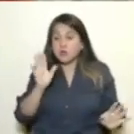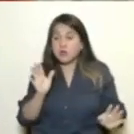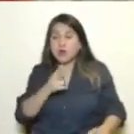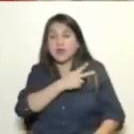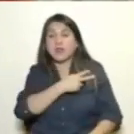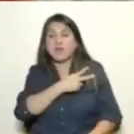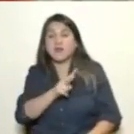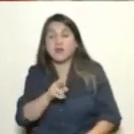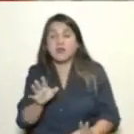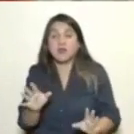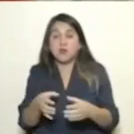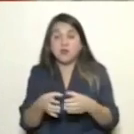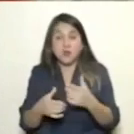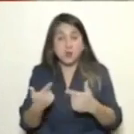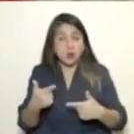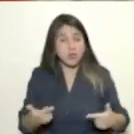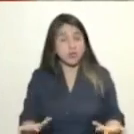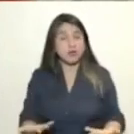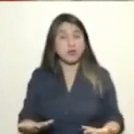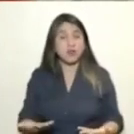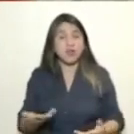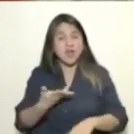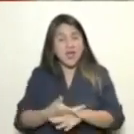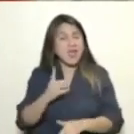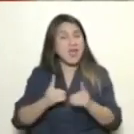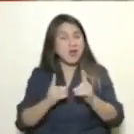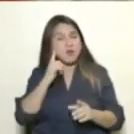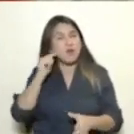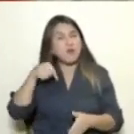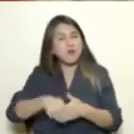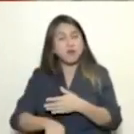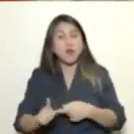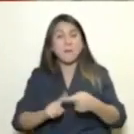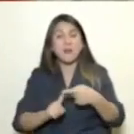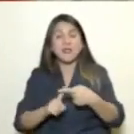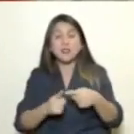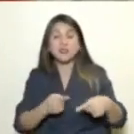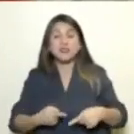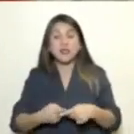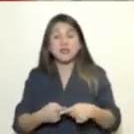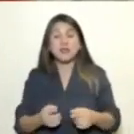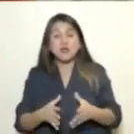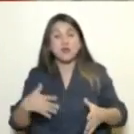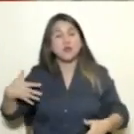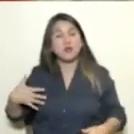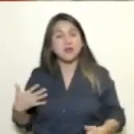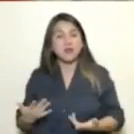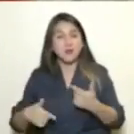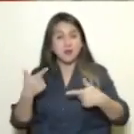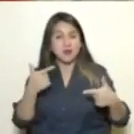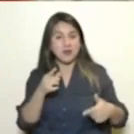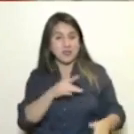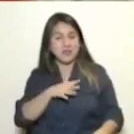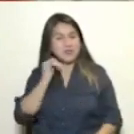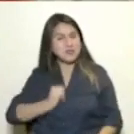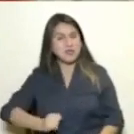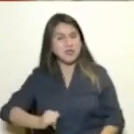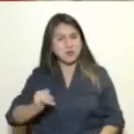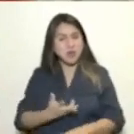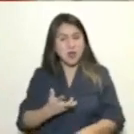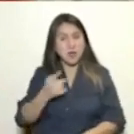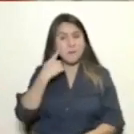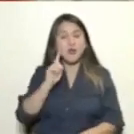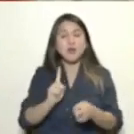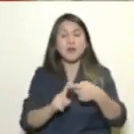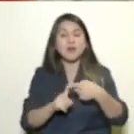al jefe de la manada, por decirlo así? ¿Qué? Hay algo profundo ahí. El Partido Socialista es muy importante en la historia política de Chile, lo ha sido siempre. Lo que pasa en